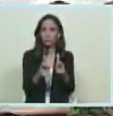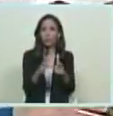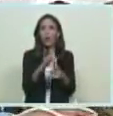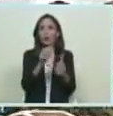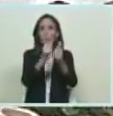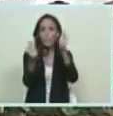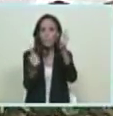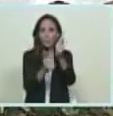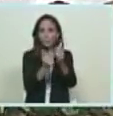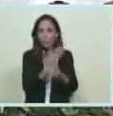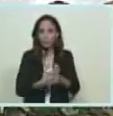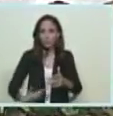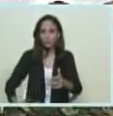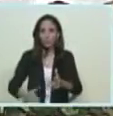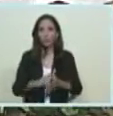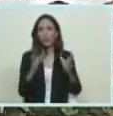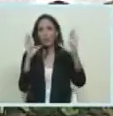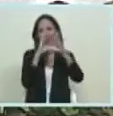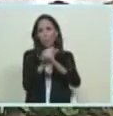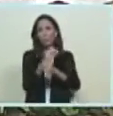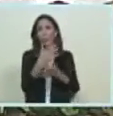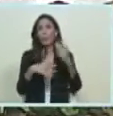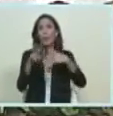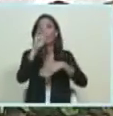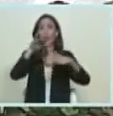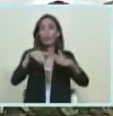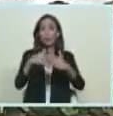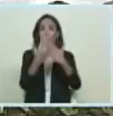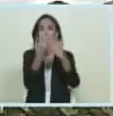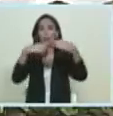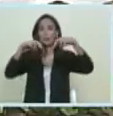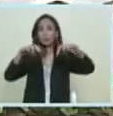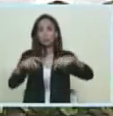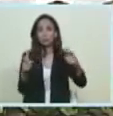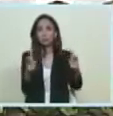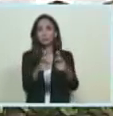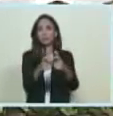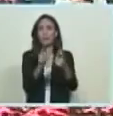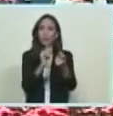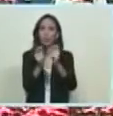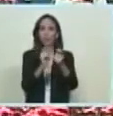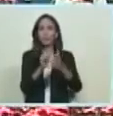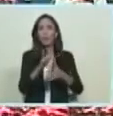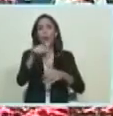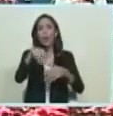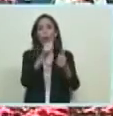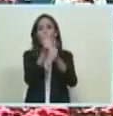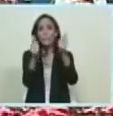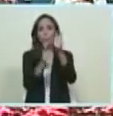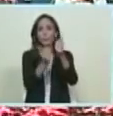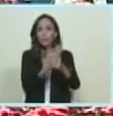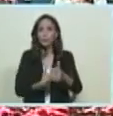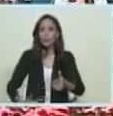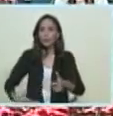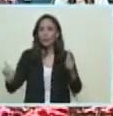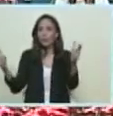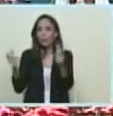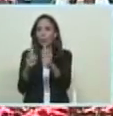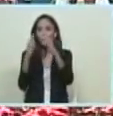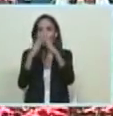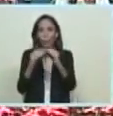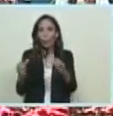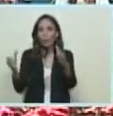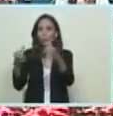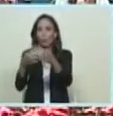con el vicepresidente ejecutivo en la noche, como hasta las 2 de la mañana, y hoy el vicepresidente ejecutivo está en reunión con todo el equipo